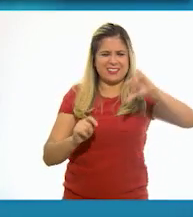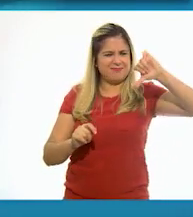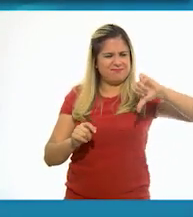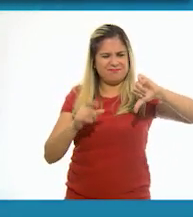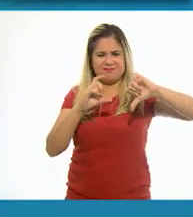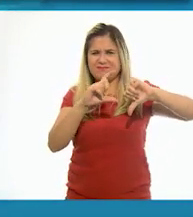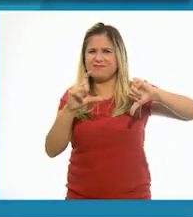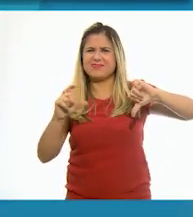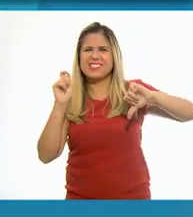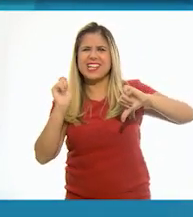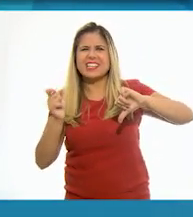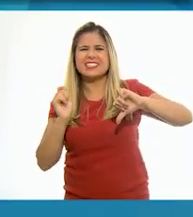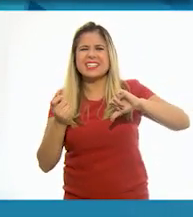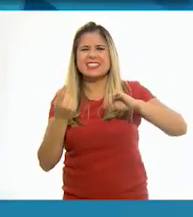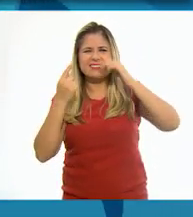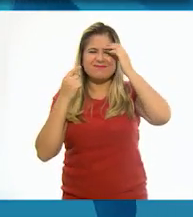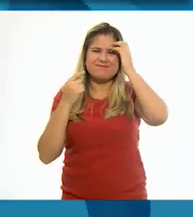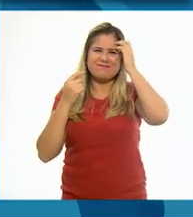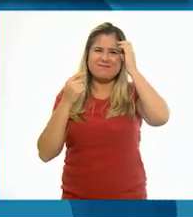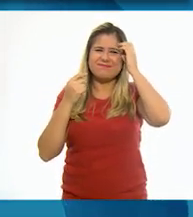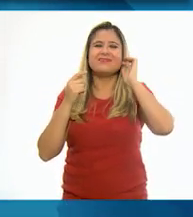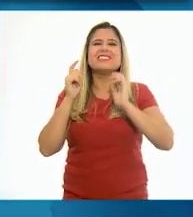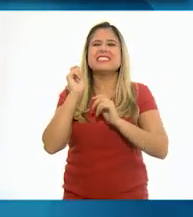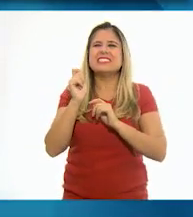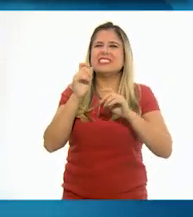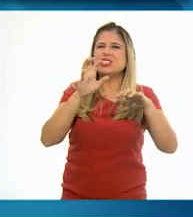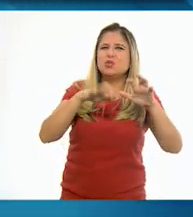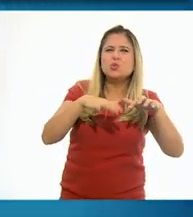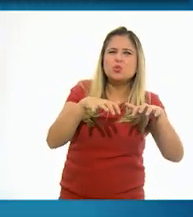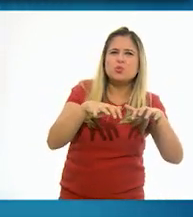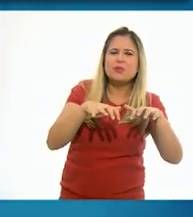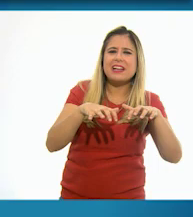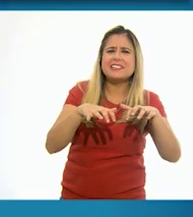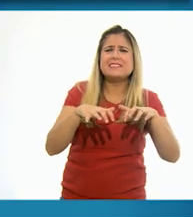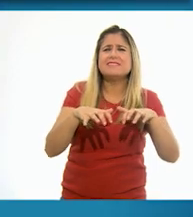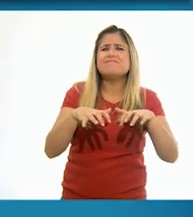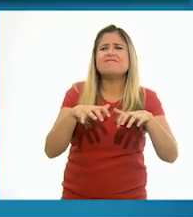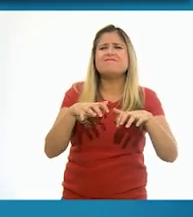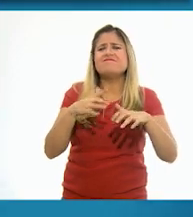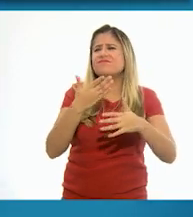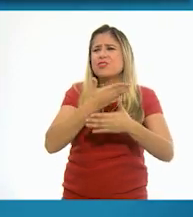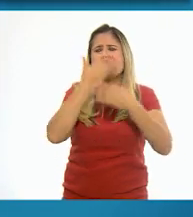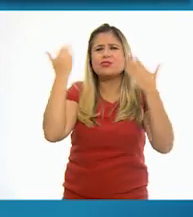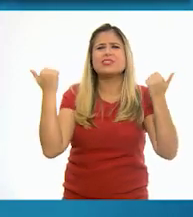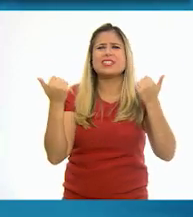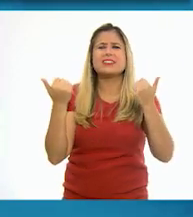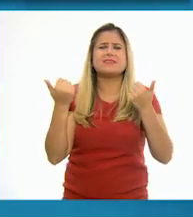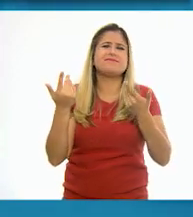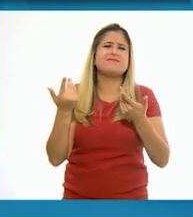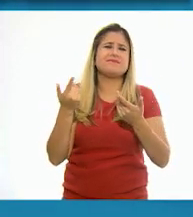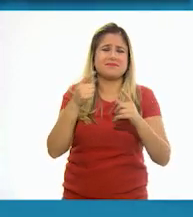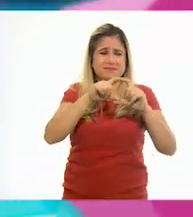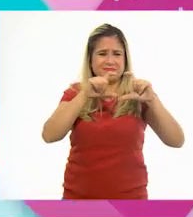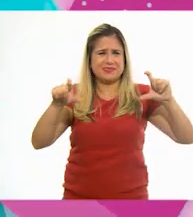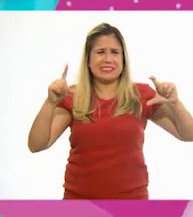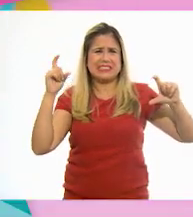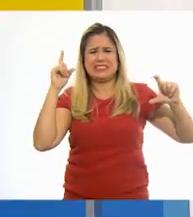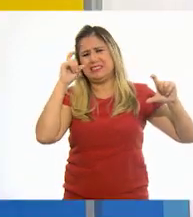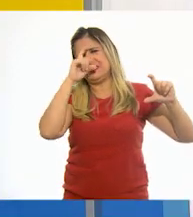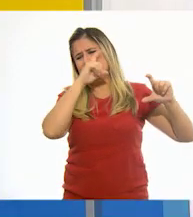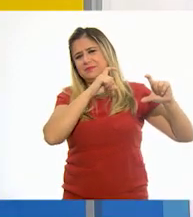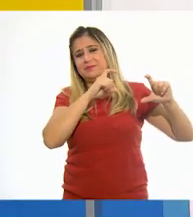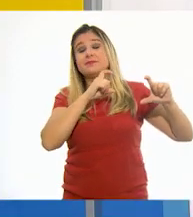eso. Algo que tiene que ser con la lluvia. Ay, no lo sé. Ese nadie se lo va a saber.